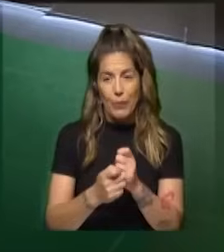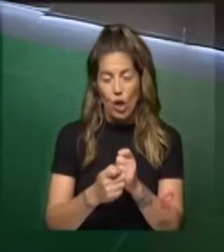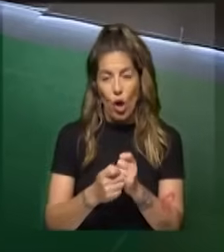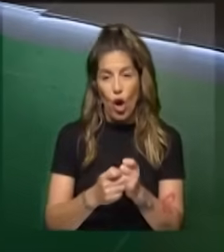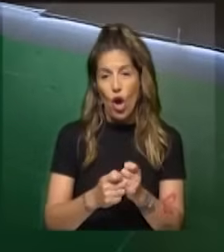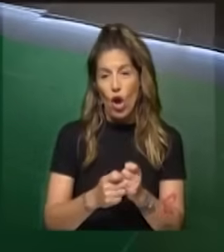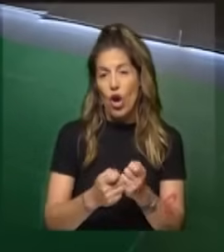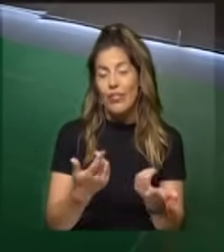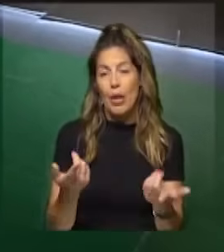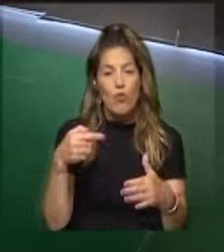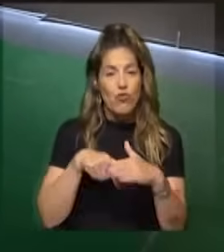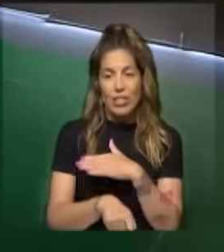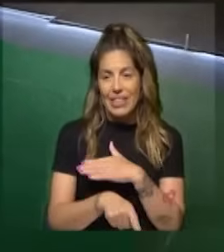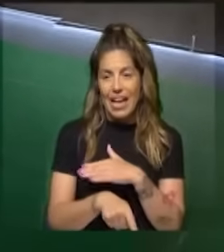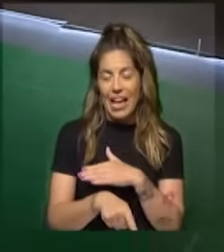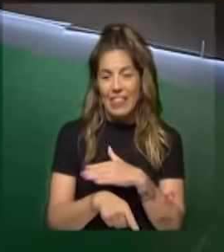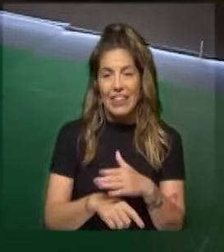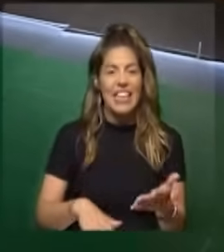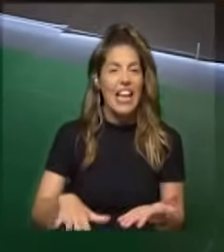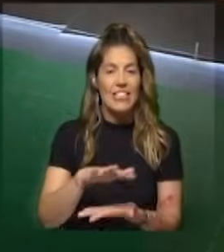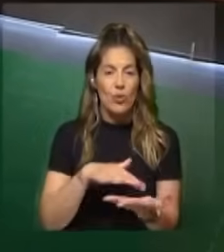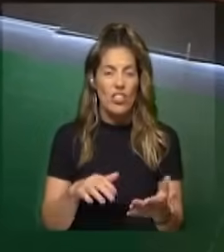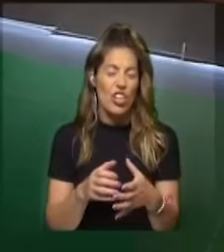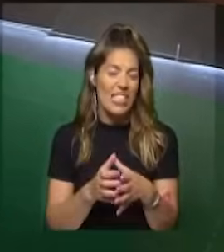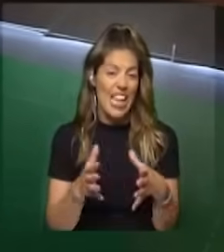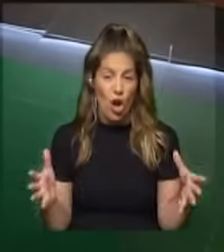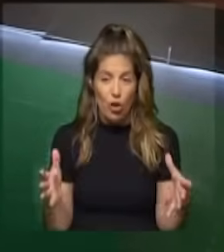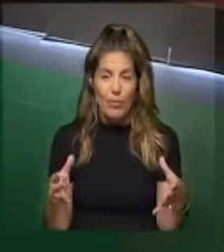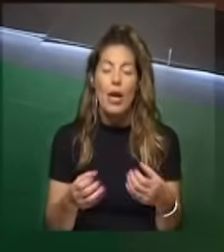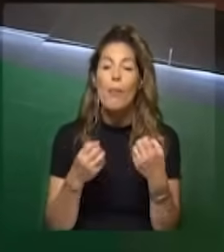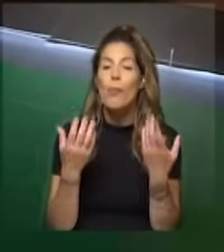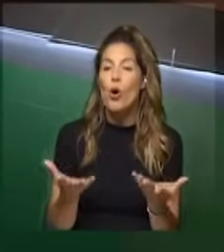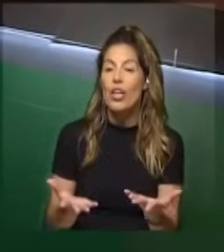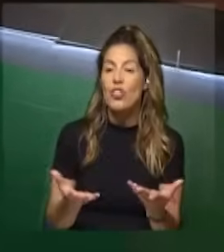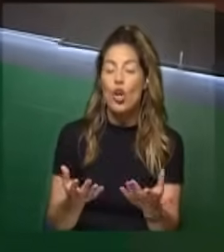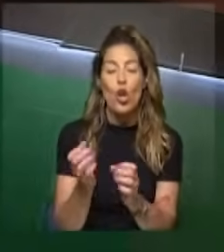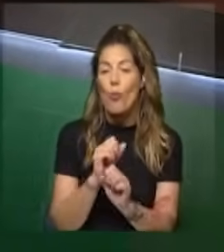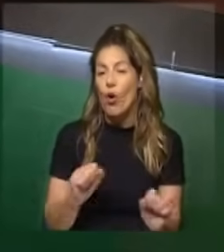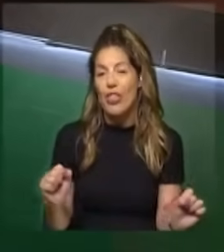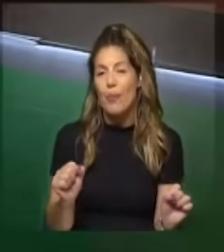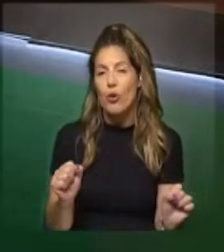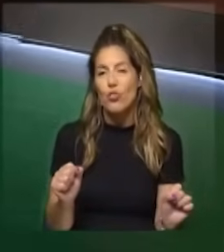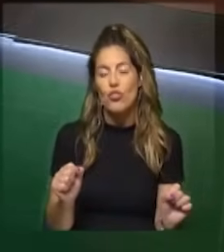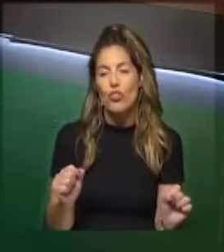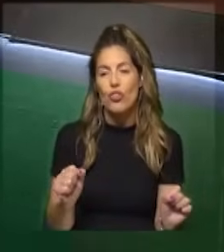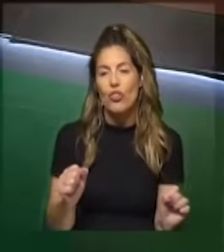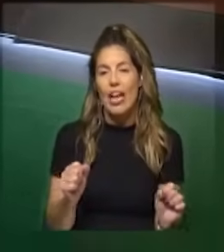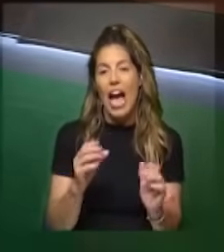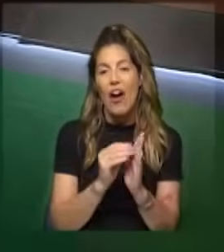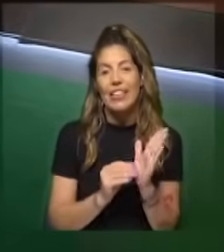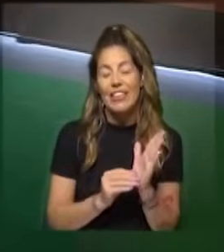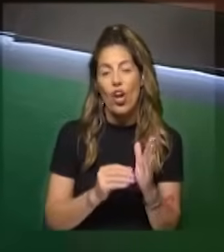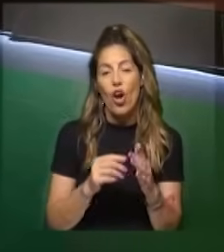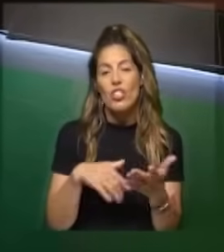Es decir, la profundidad de lo que está pasando es enorme y por lo tanto no podemos estar registrando hechos puntuales,